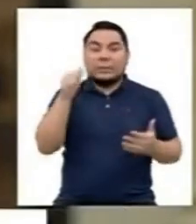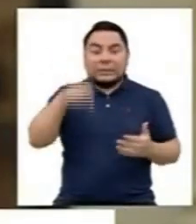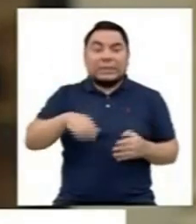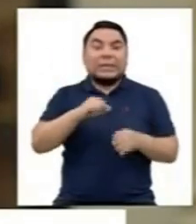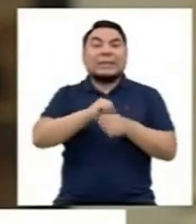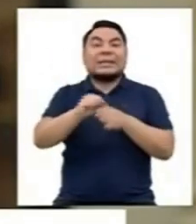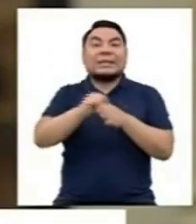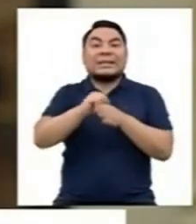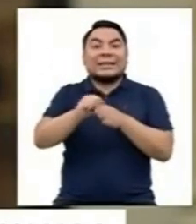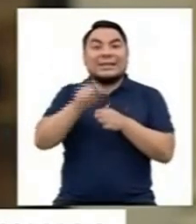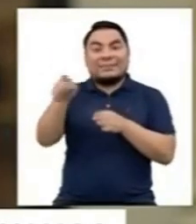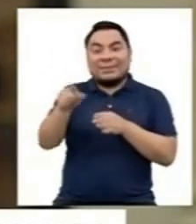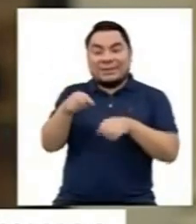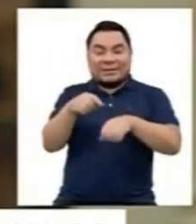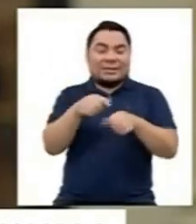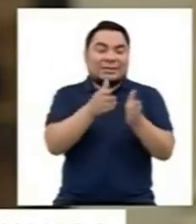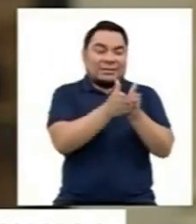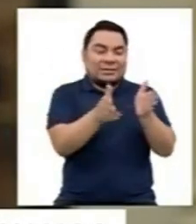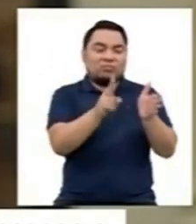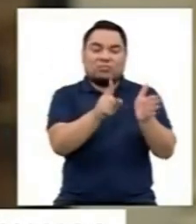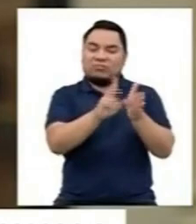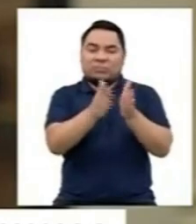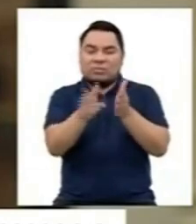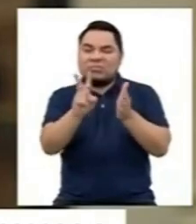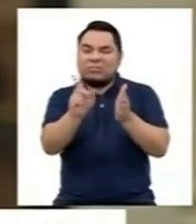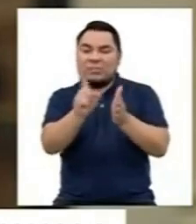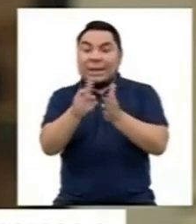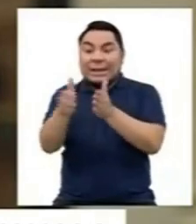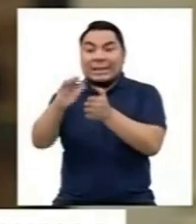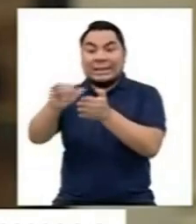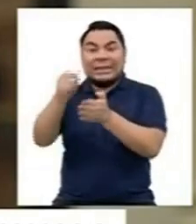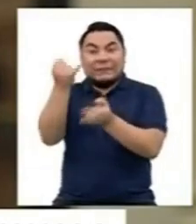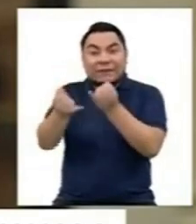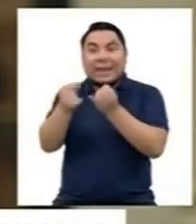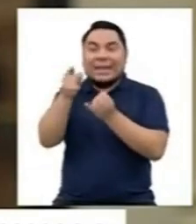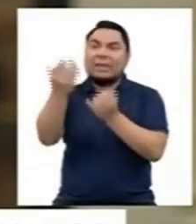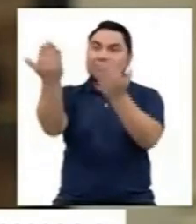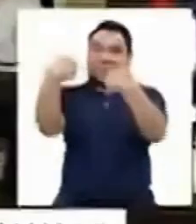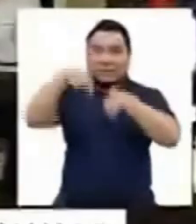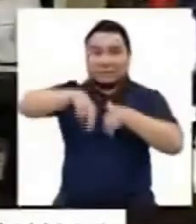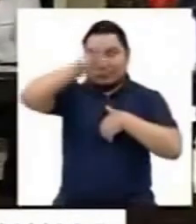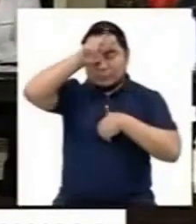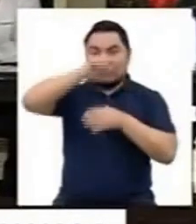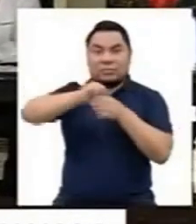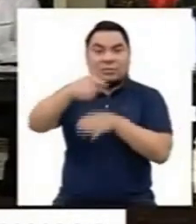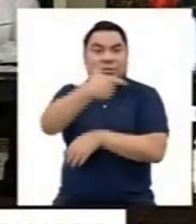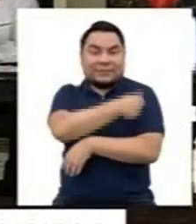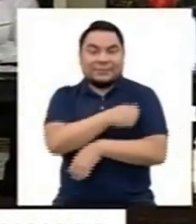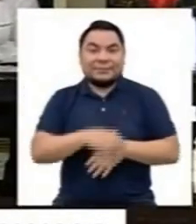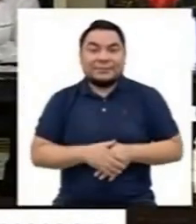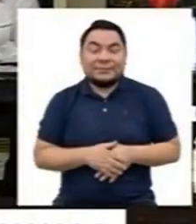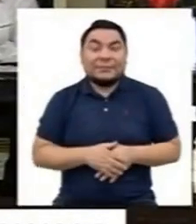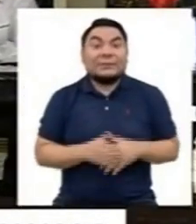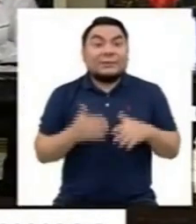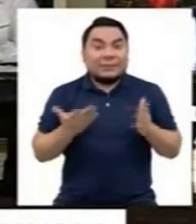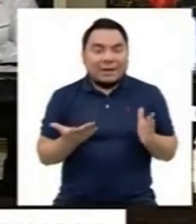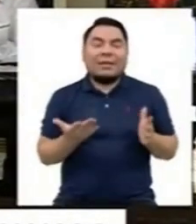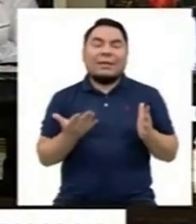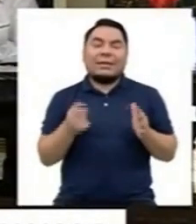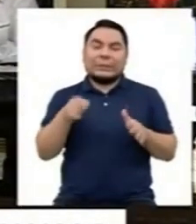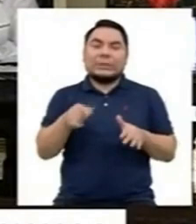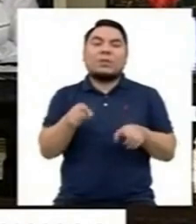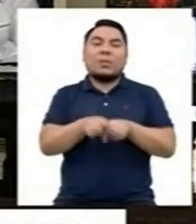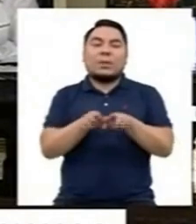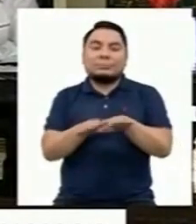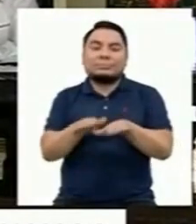destacar que también mencionó el presidente de que esta implementación no es muy sencilla. Precisamente al